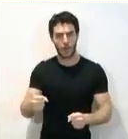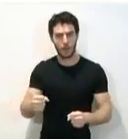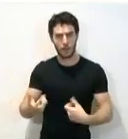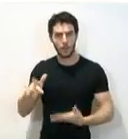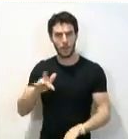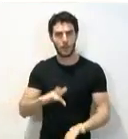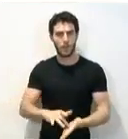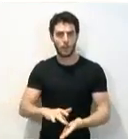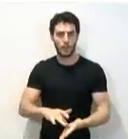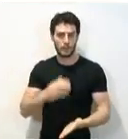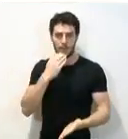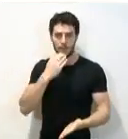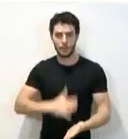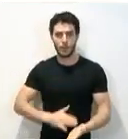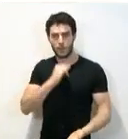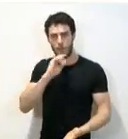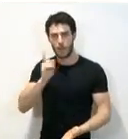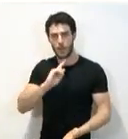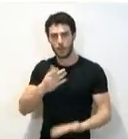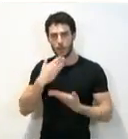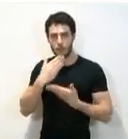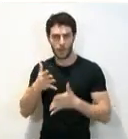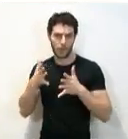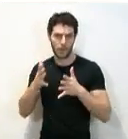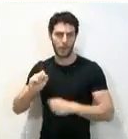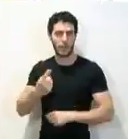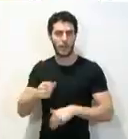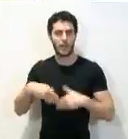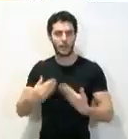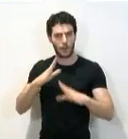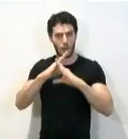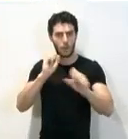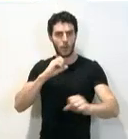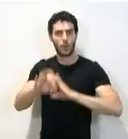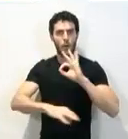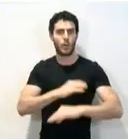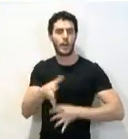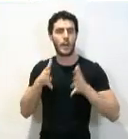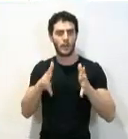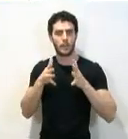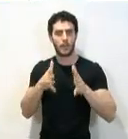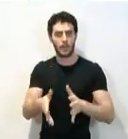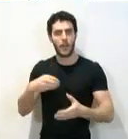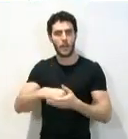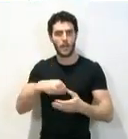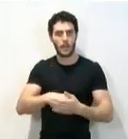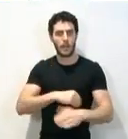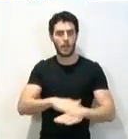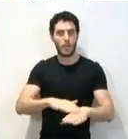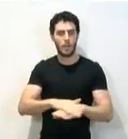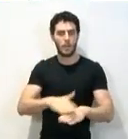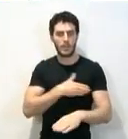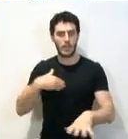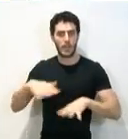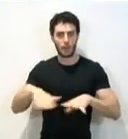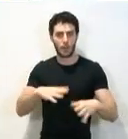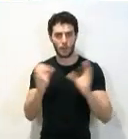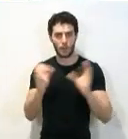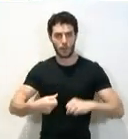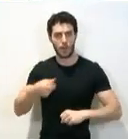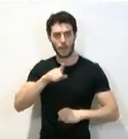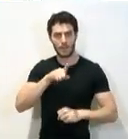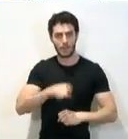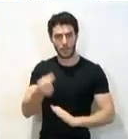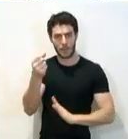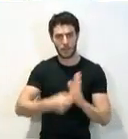no sea suficiente con la atención de primaria. El protocolo de coordinación asistencial pretende asentar unas bases de actuación consensuada y unos